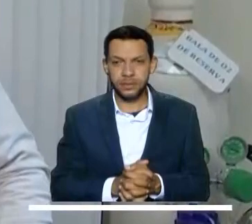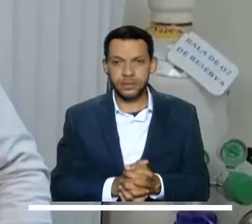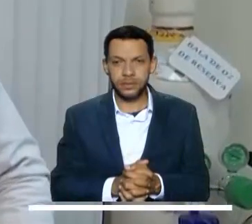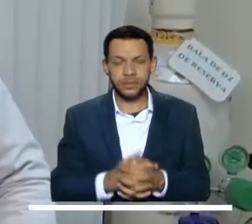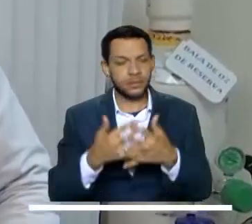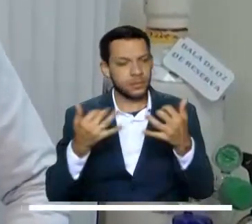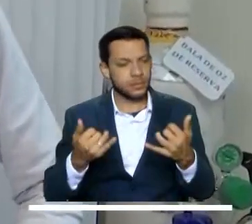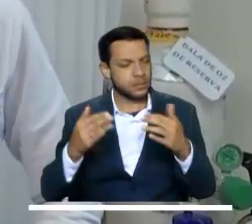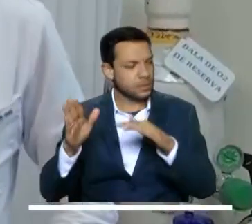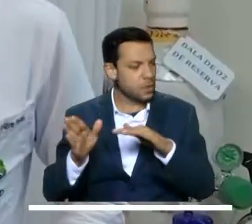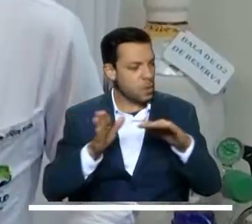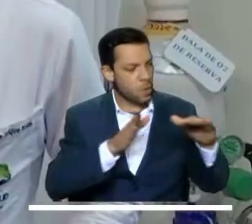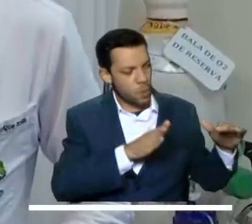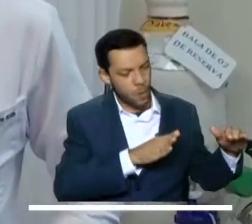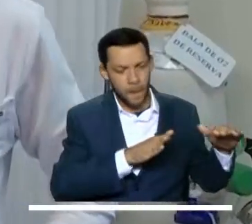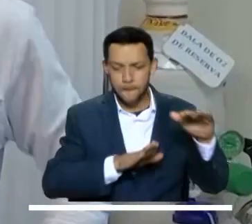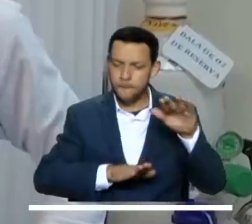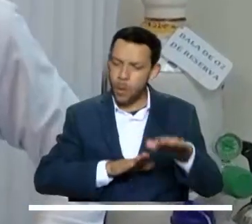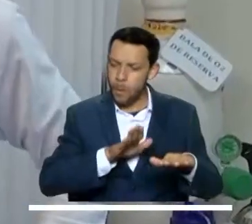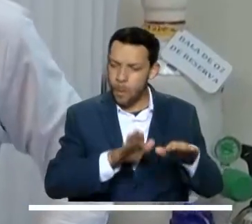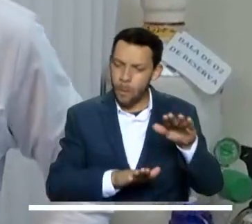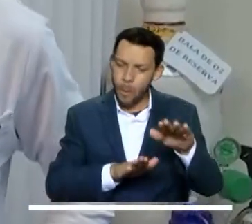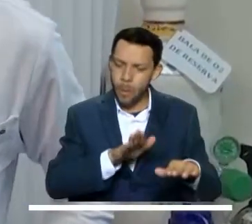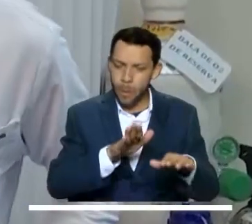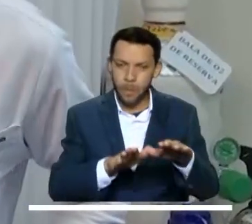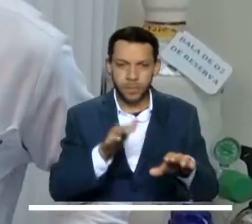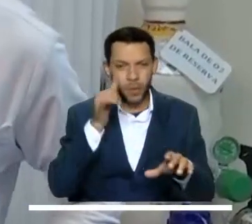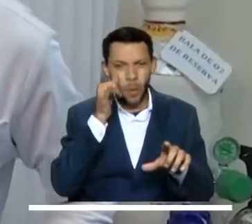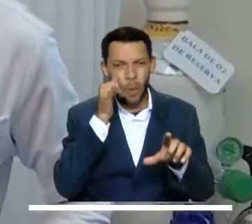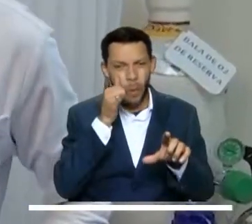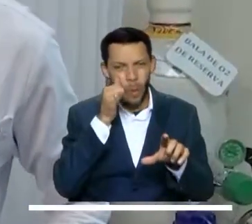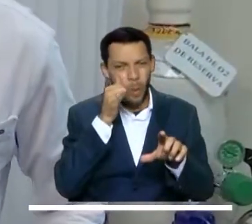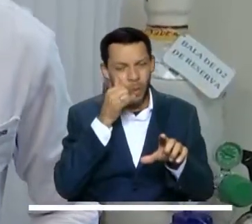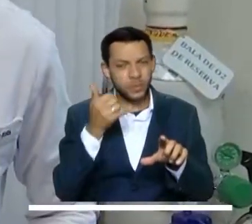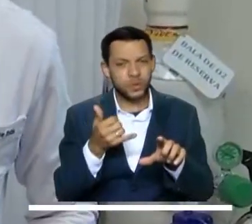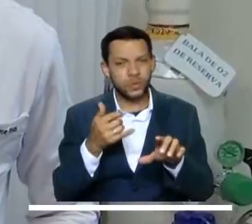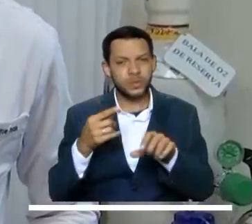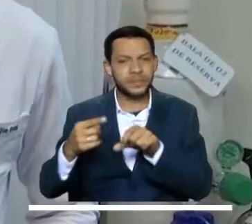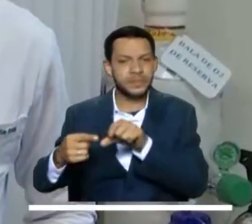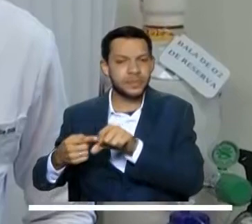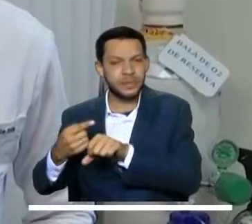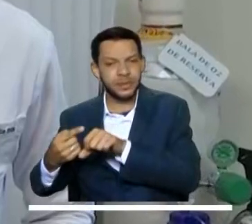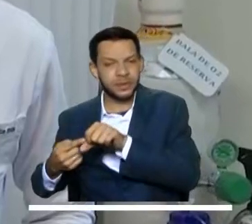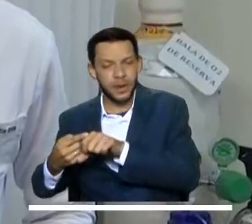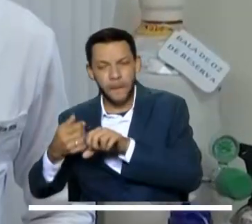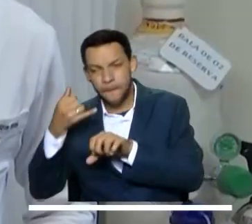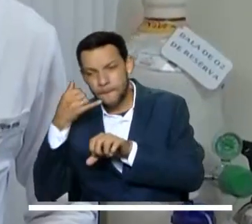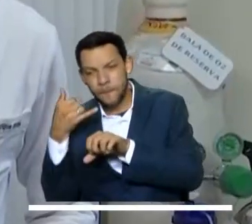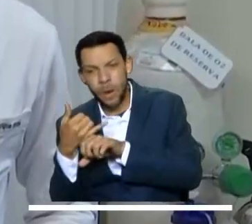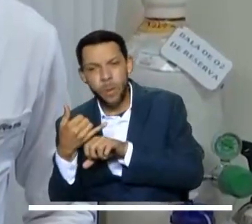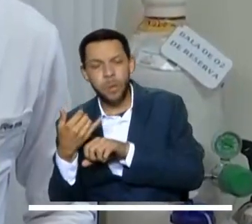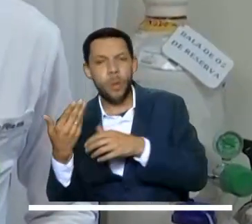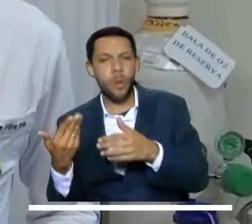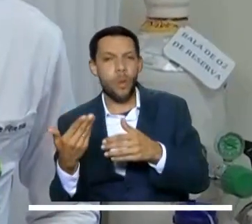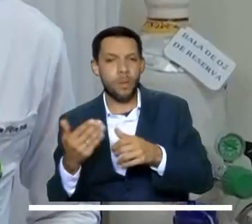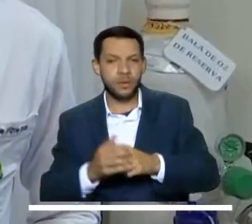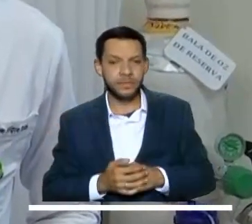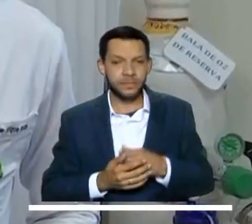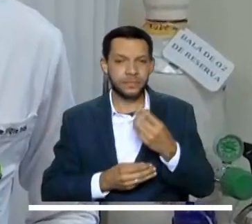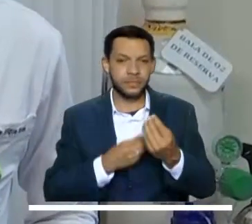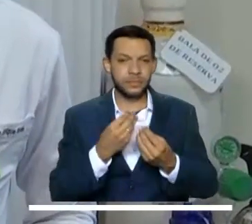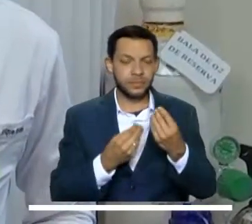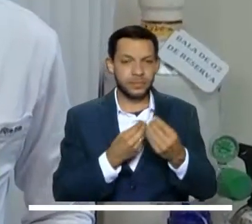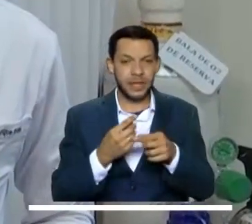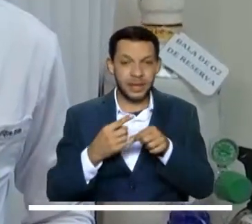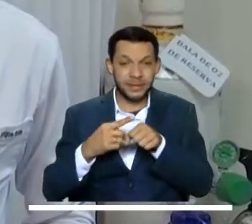Vamos a hacer un procedimiento ahora que es la colonoscopia. ¿En qué consiste, doctor Luis Miguel Rojas? La colonoscopia consiste en pasar un tubo a través